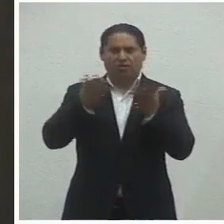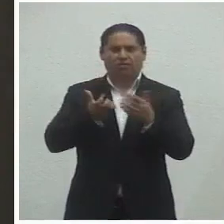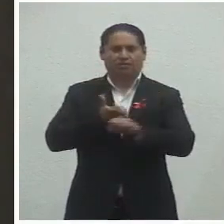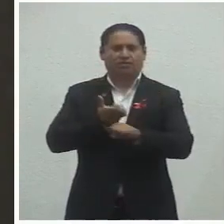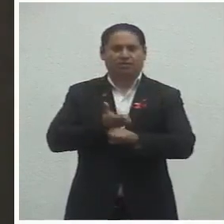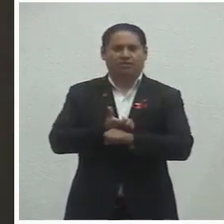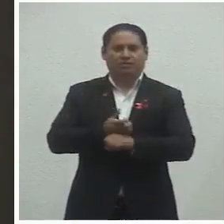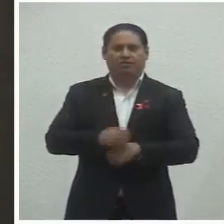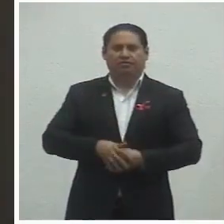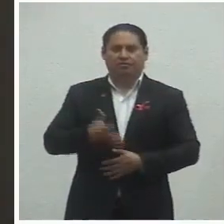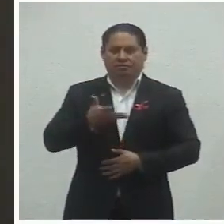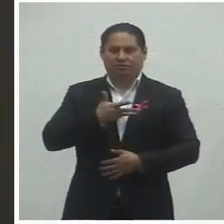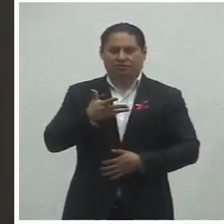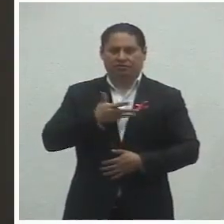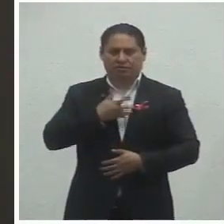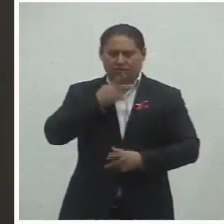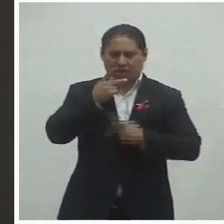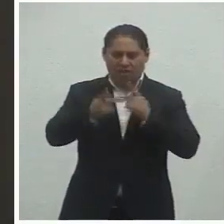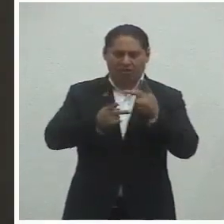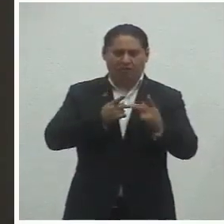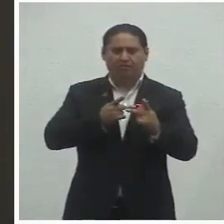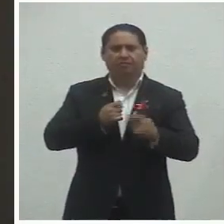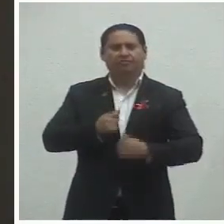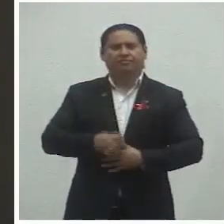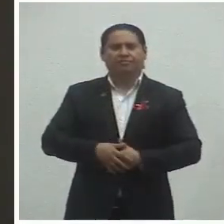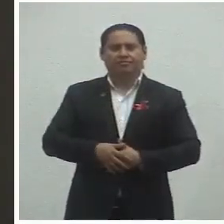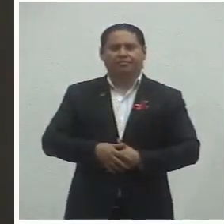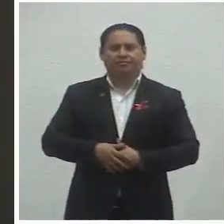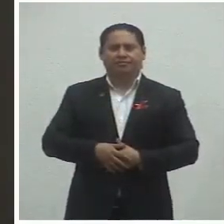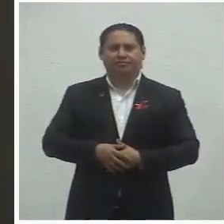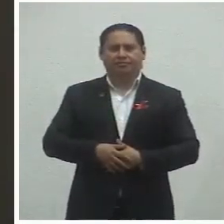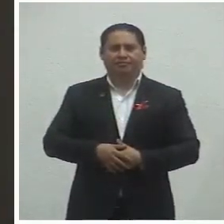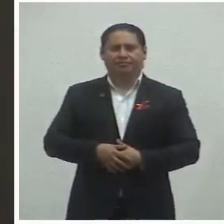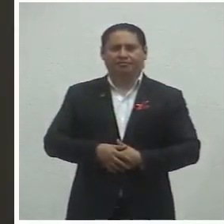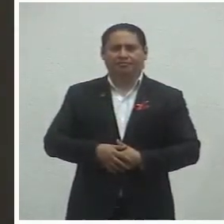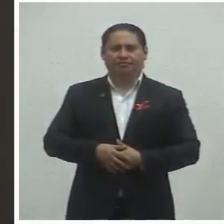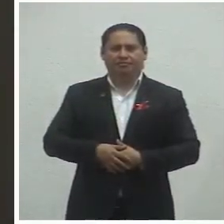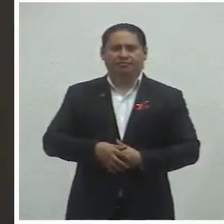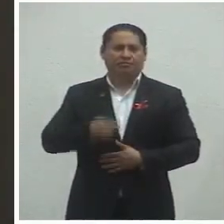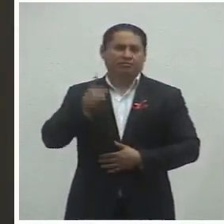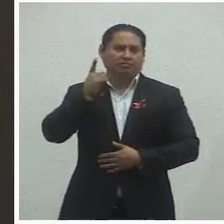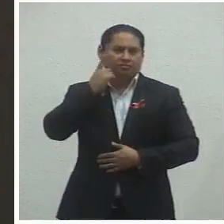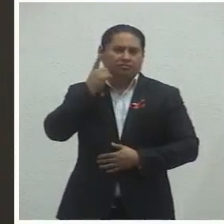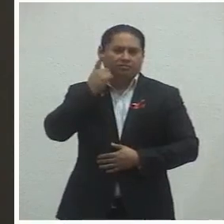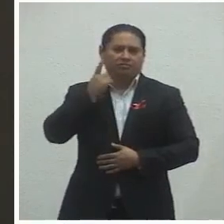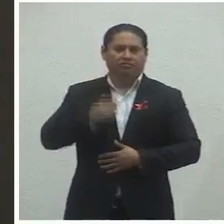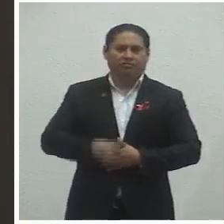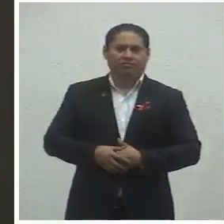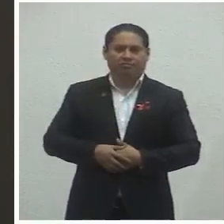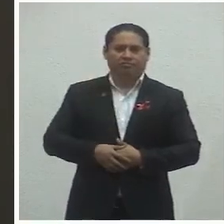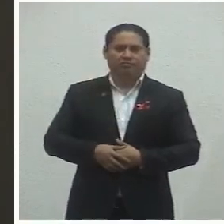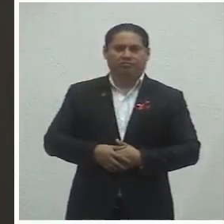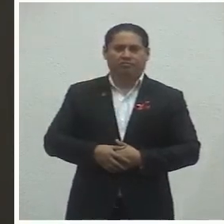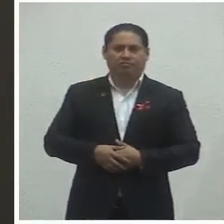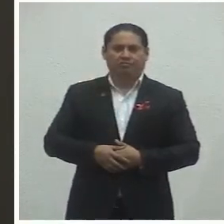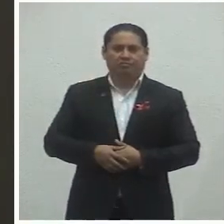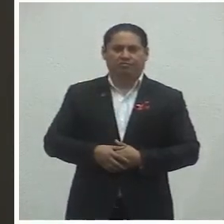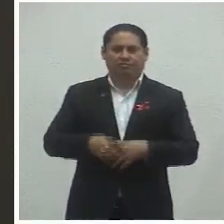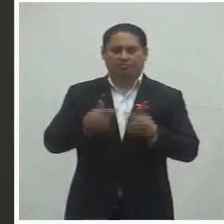Chiapas tenemos la palabra. Las y los diputados de la